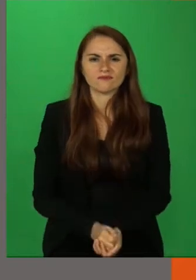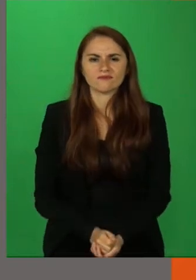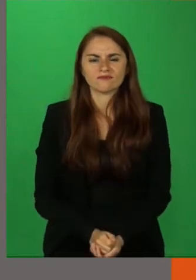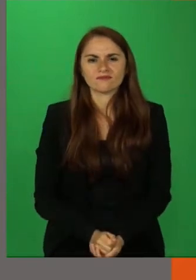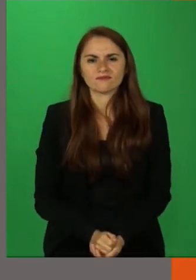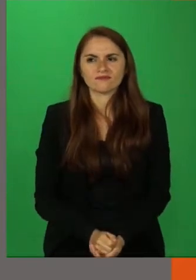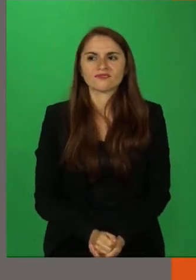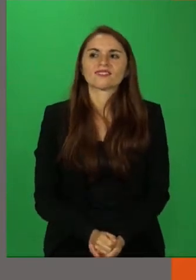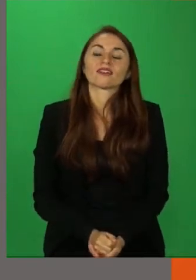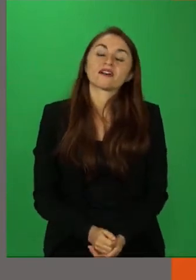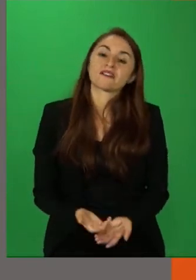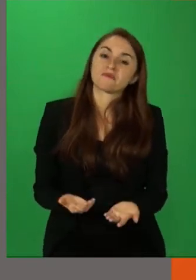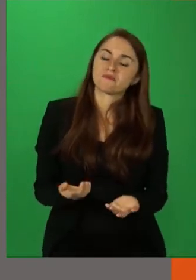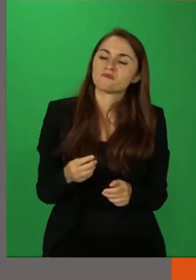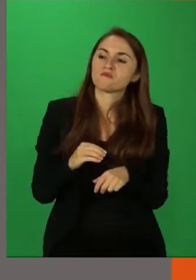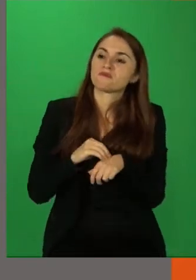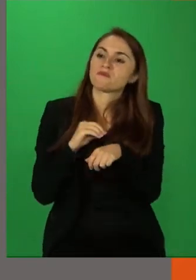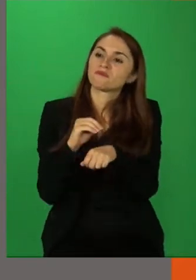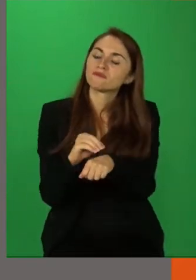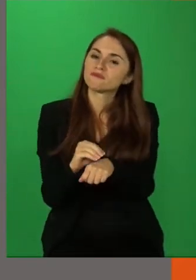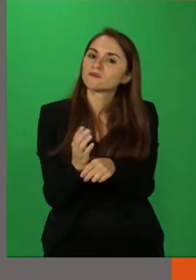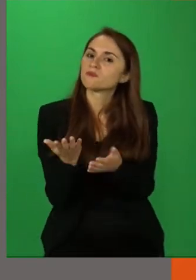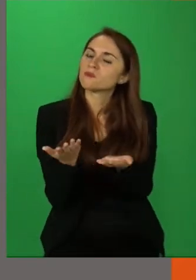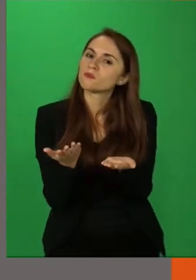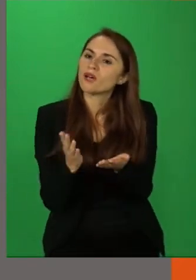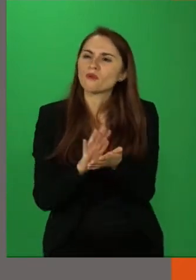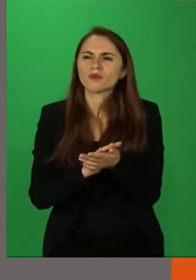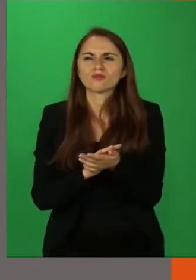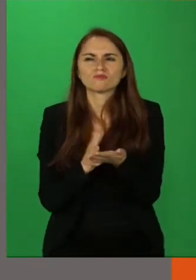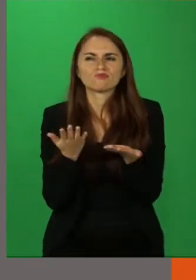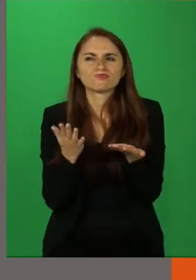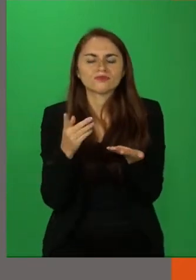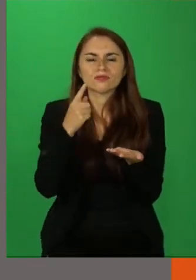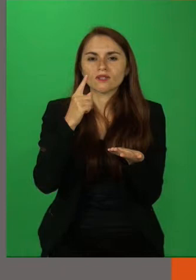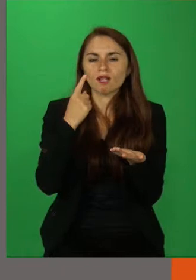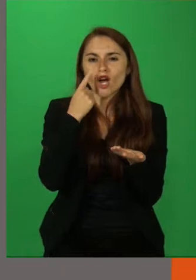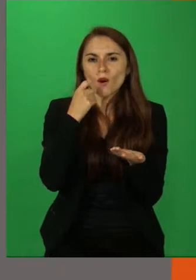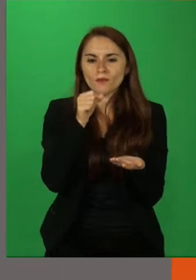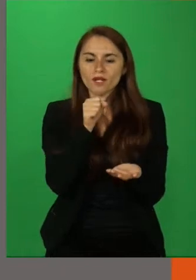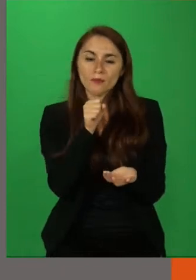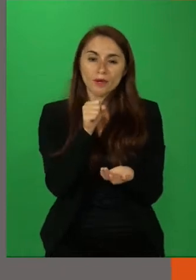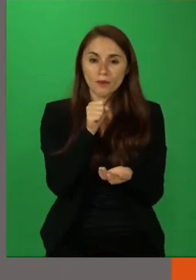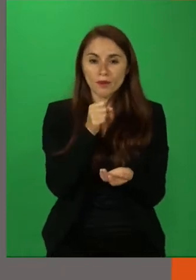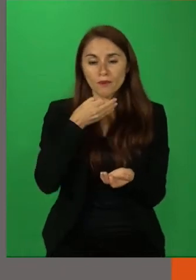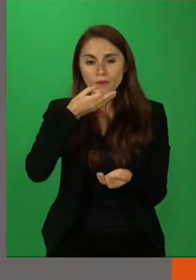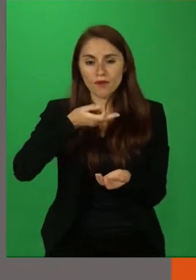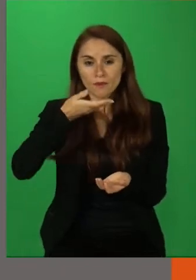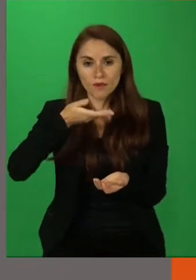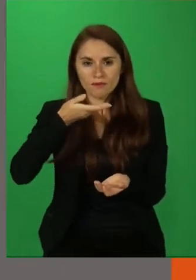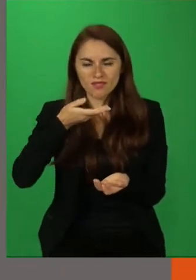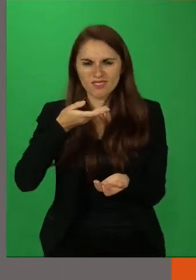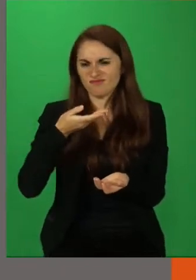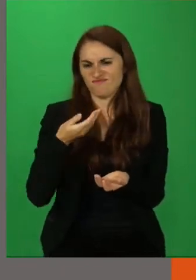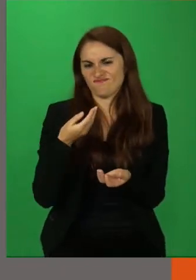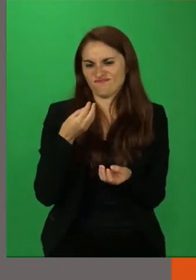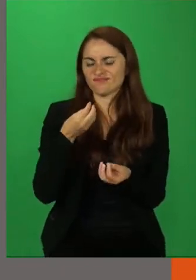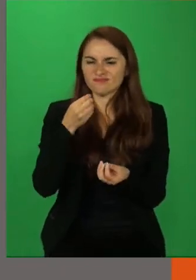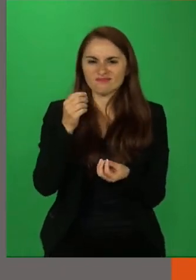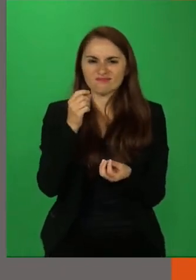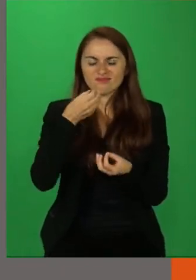Ah, profesora, lo que está diciendo el señor allí con su discurso, al parecer, es porquería,